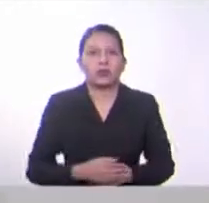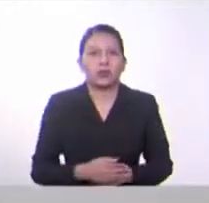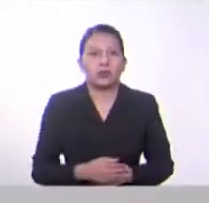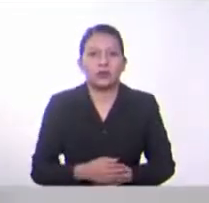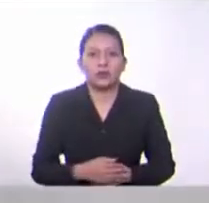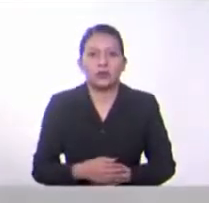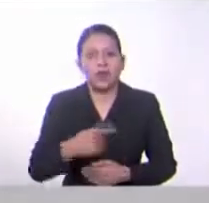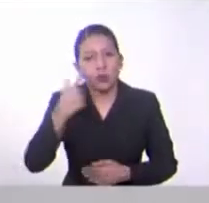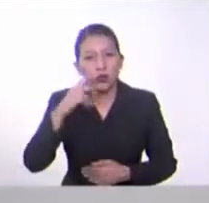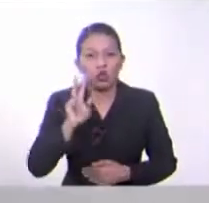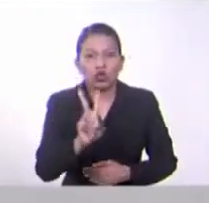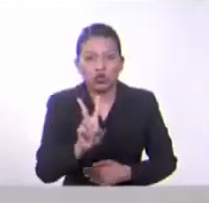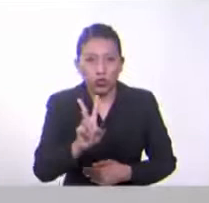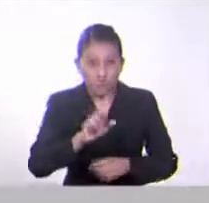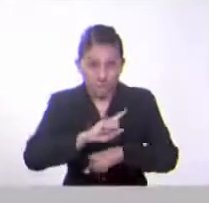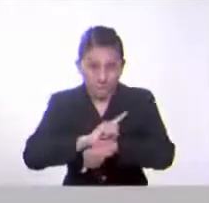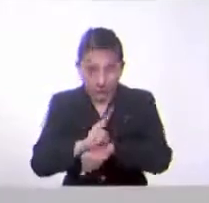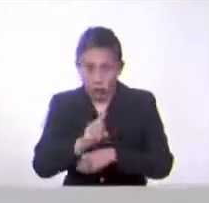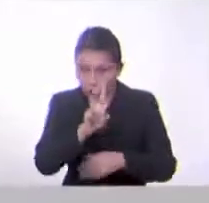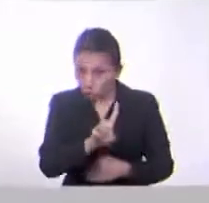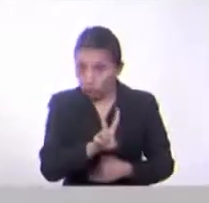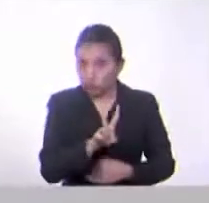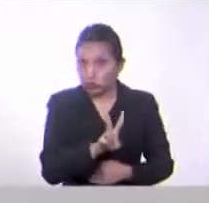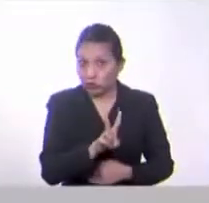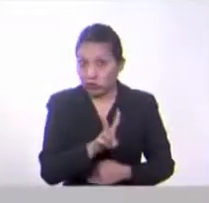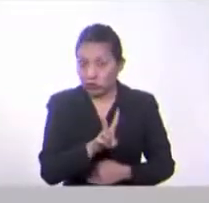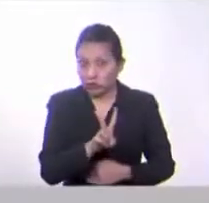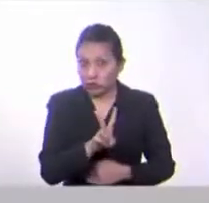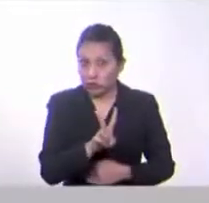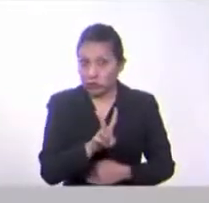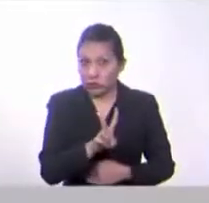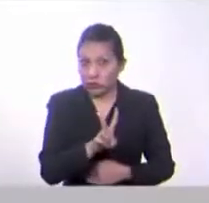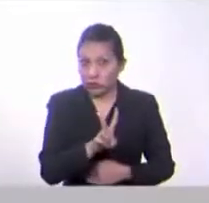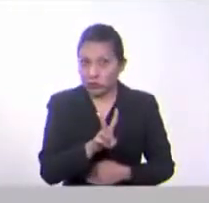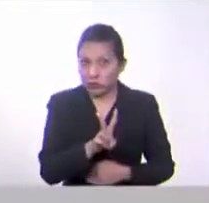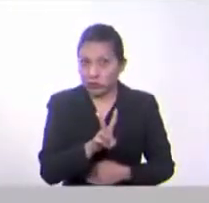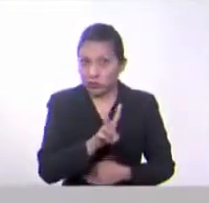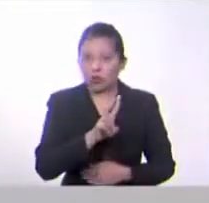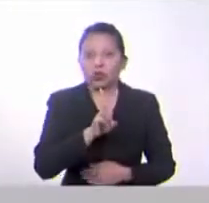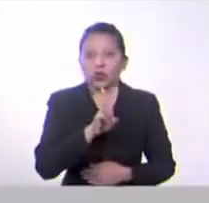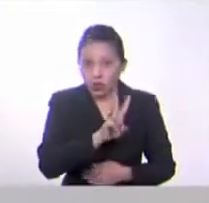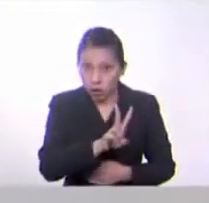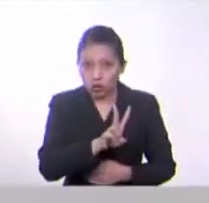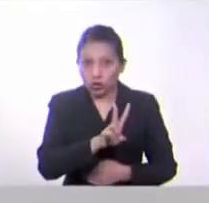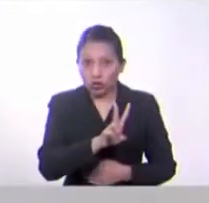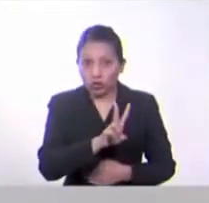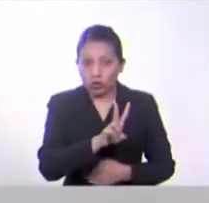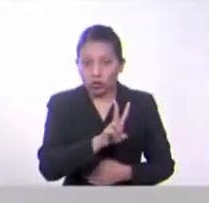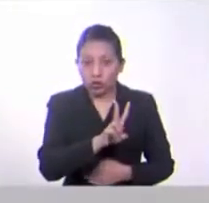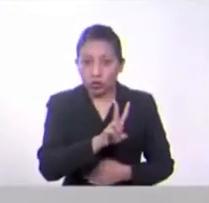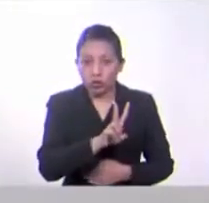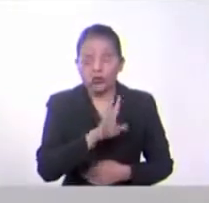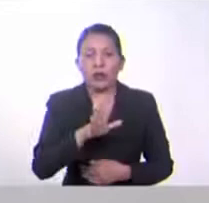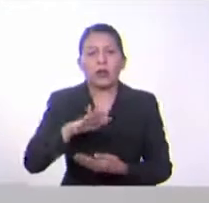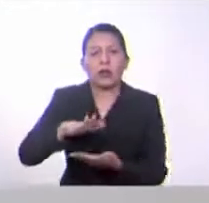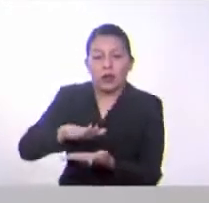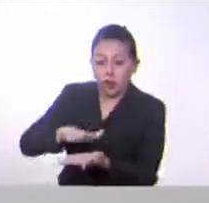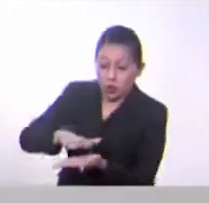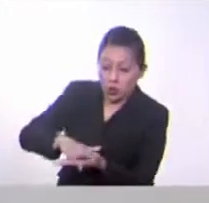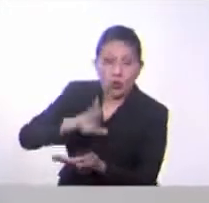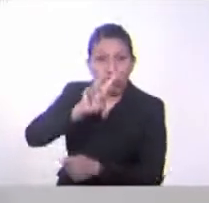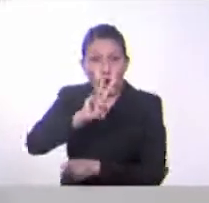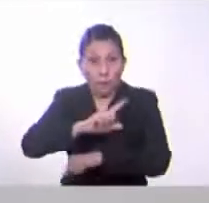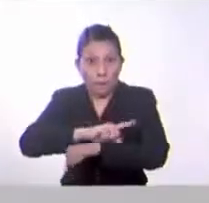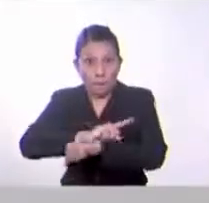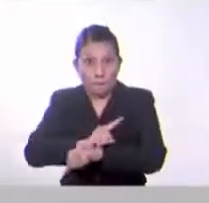de 2 minutos, nuestra altura es... Es decir, ahorita estamos en 2 minutos y la altura del agua es 10 centímetros.